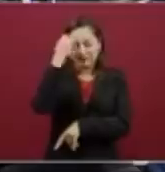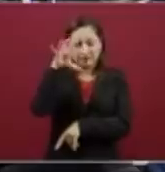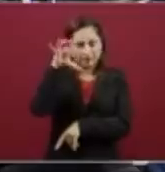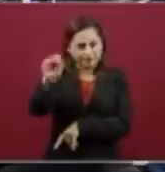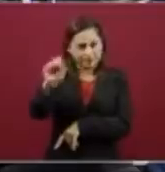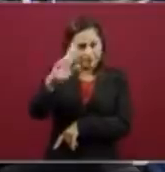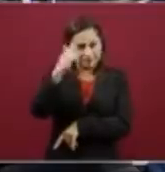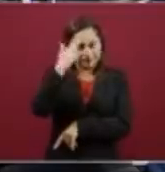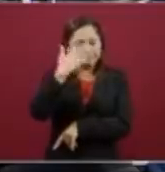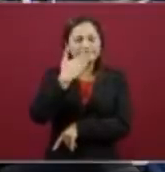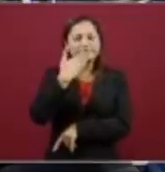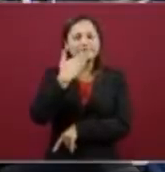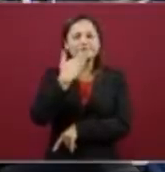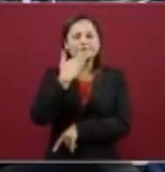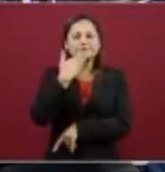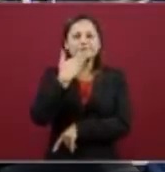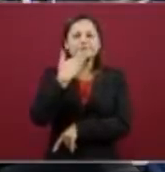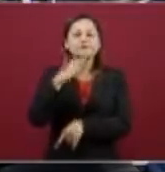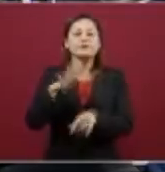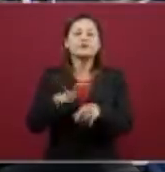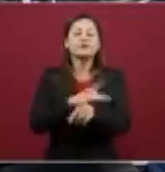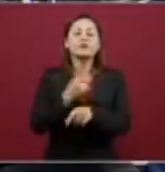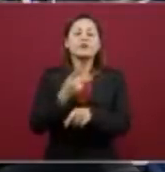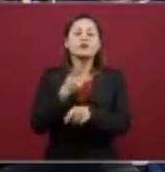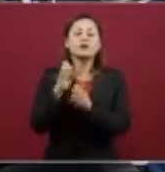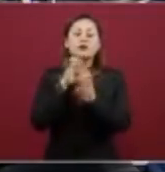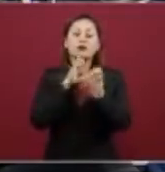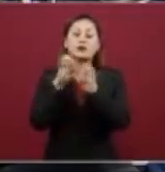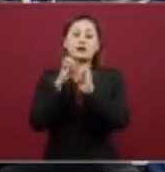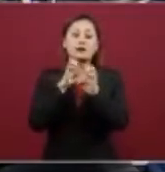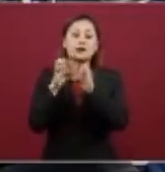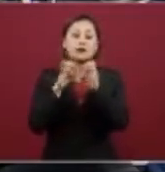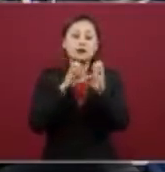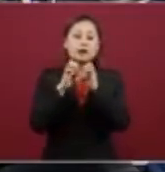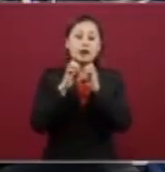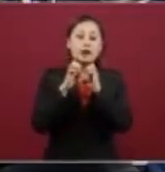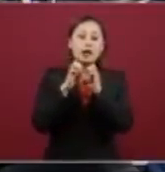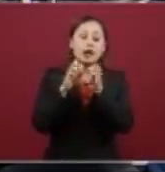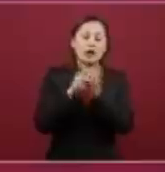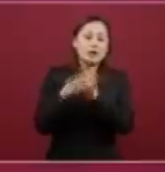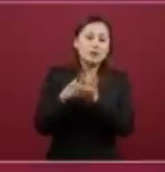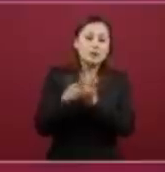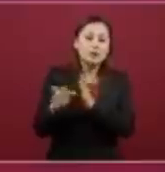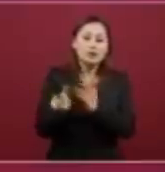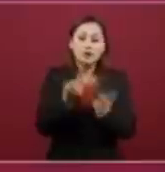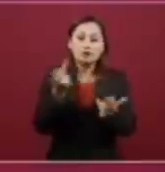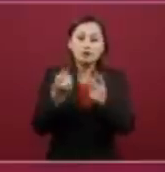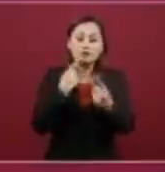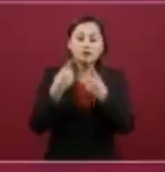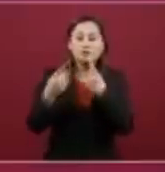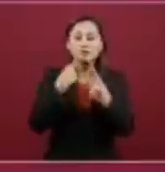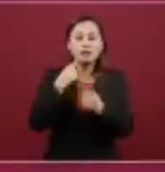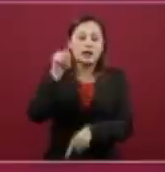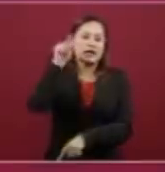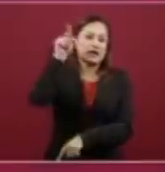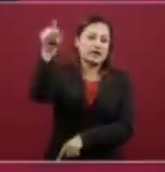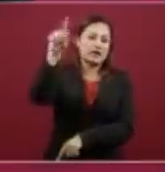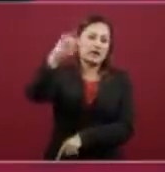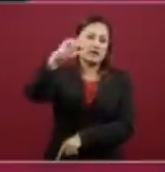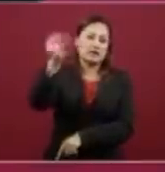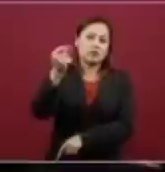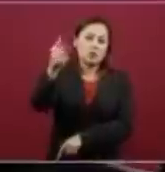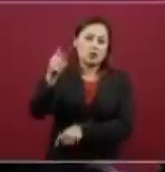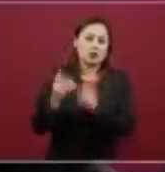porque la rueda de prensa va a ser allá, en Tijuana, en la mañana. O sea, vamos a